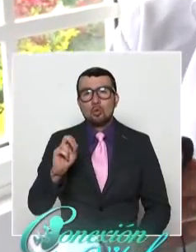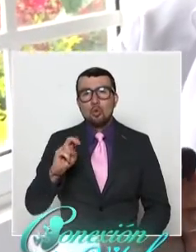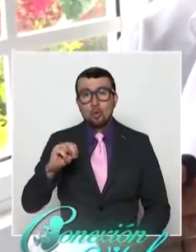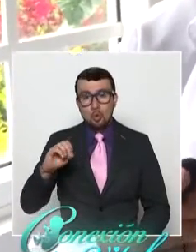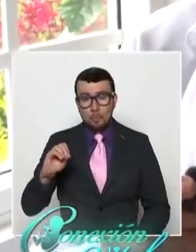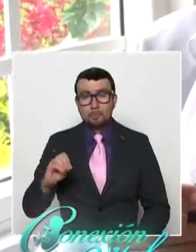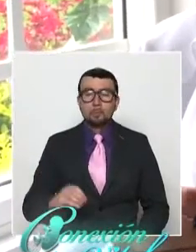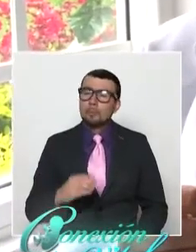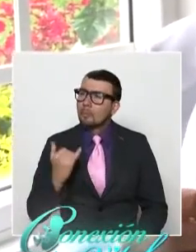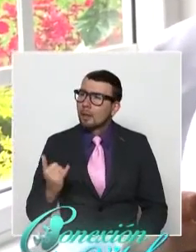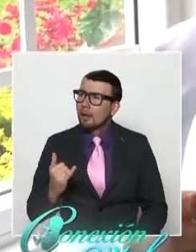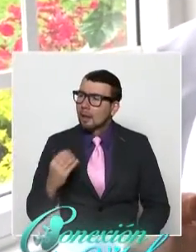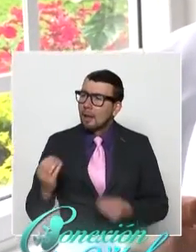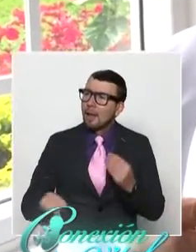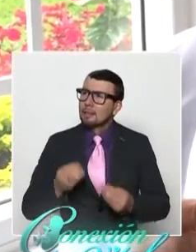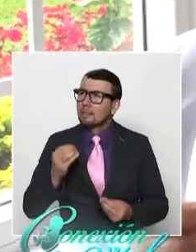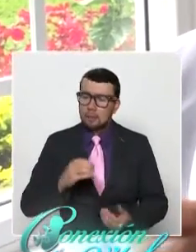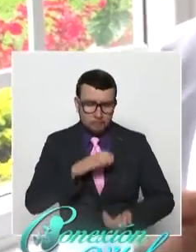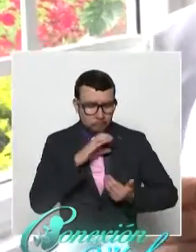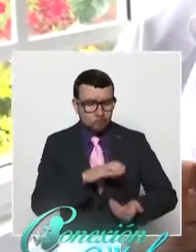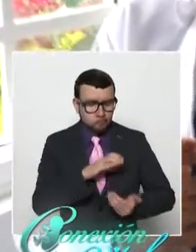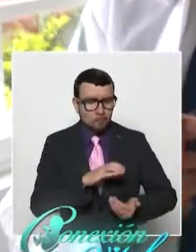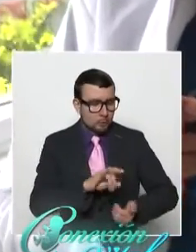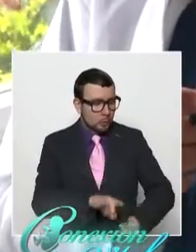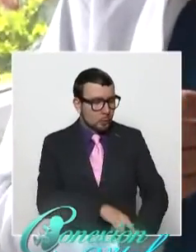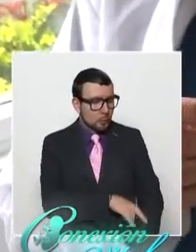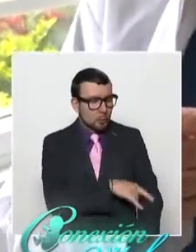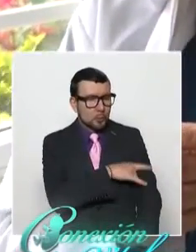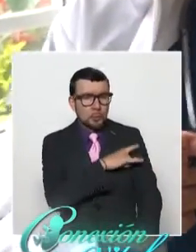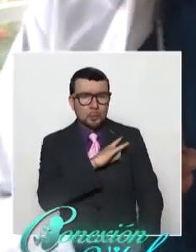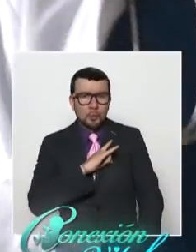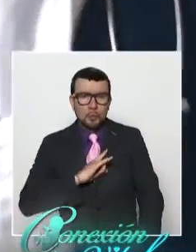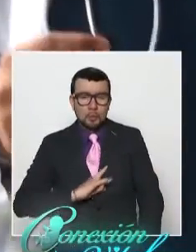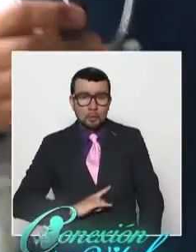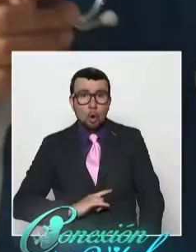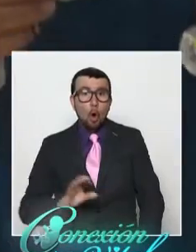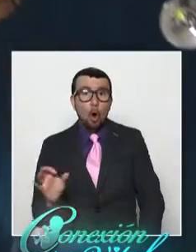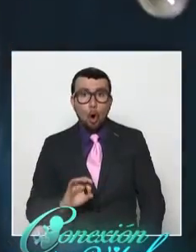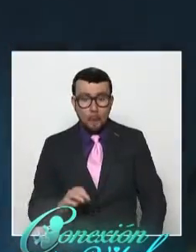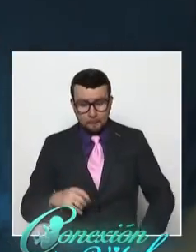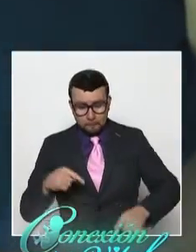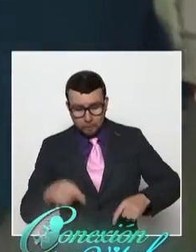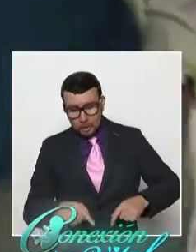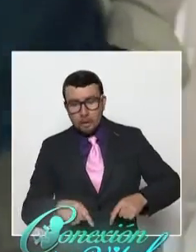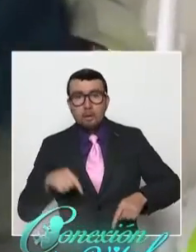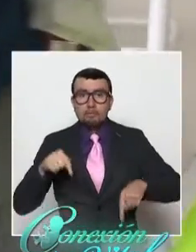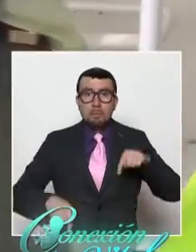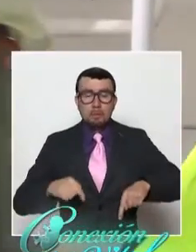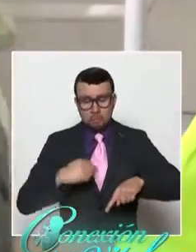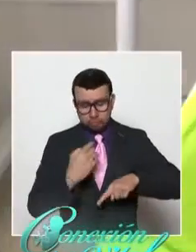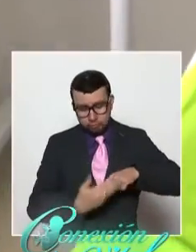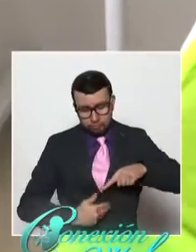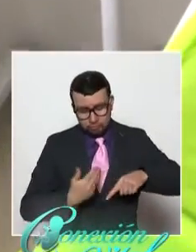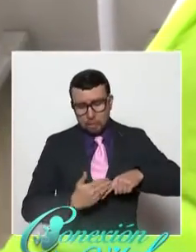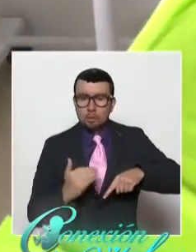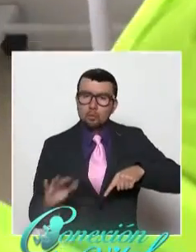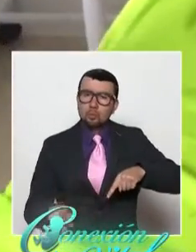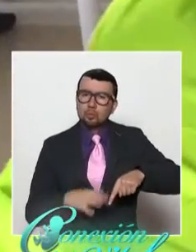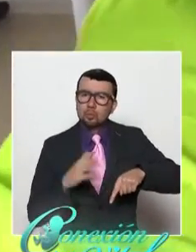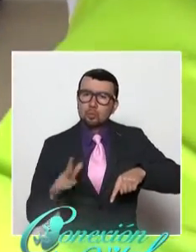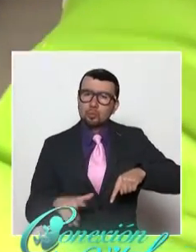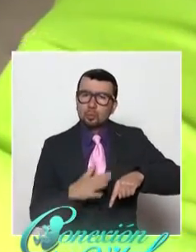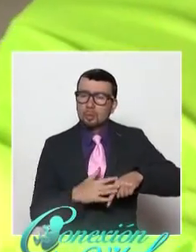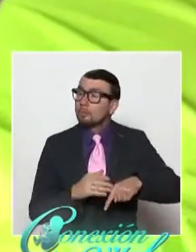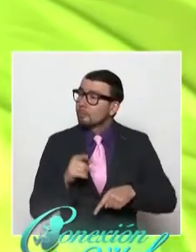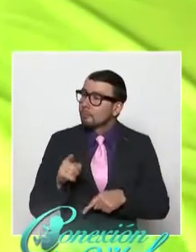bolsas especiales, que no sé si sería conveniente de una vez iniciarle a la paciente. ¿Qué respuesta espera uno en un cuadro de estos de